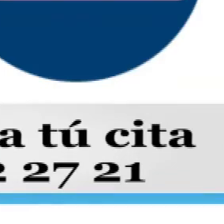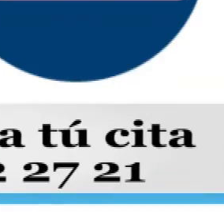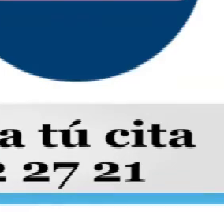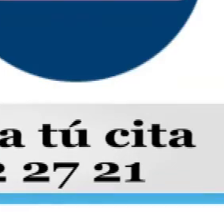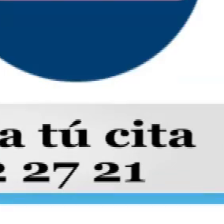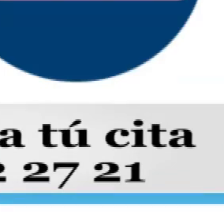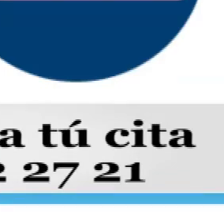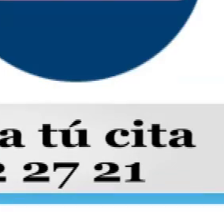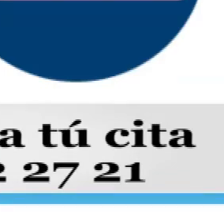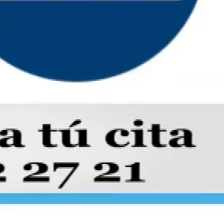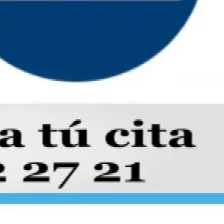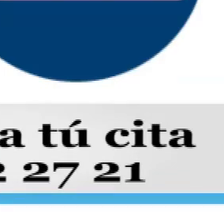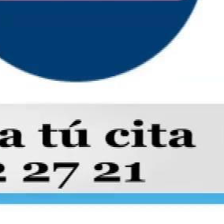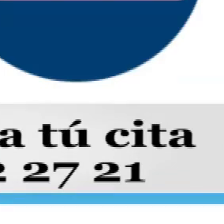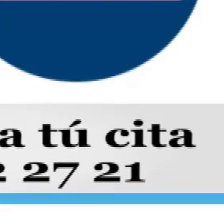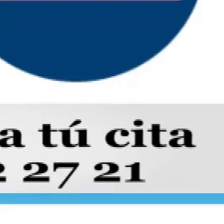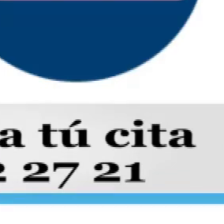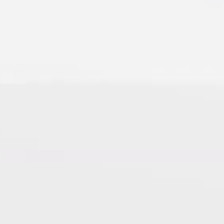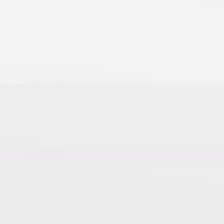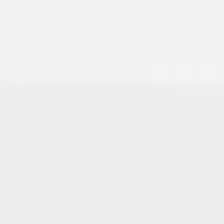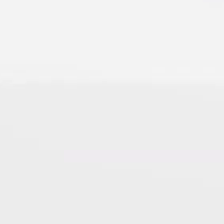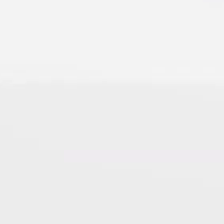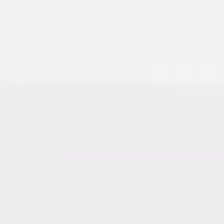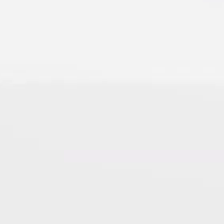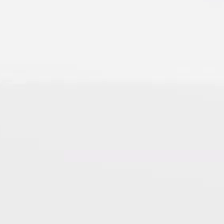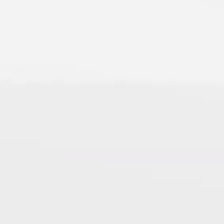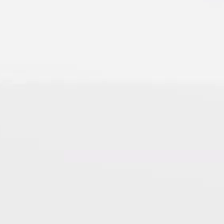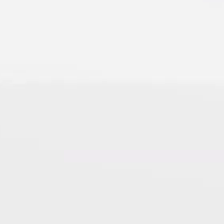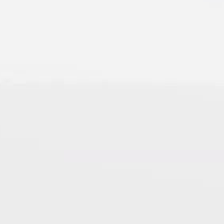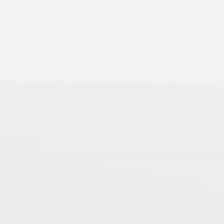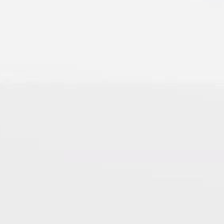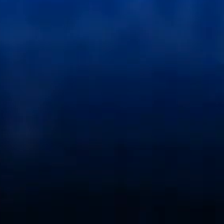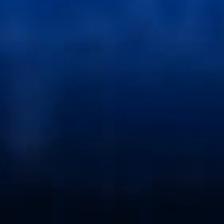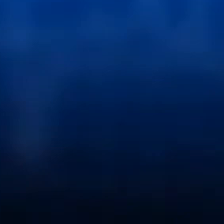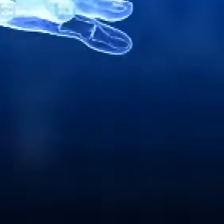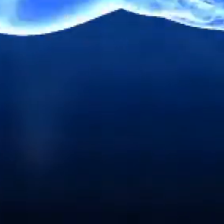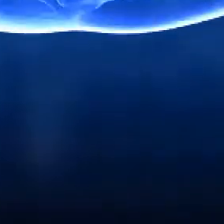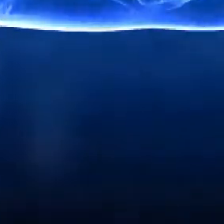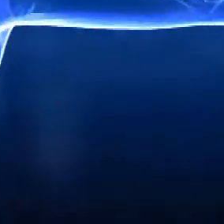Teléfono 622-2721. Soy LX.